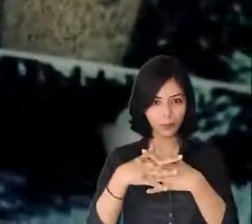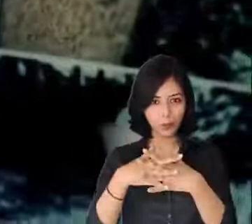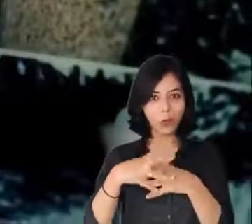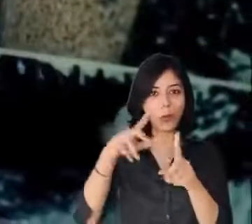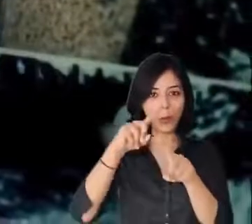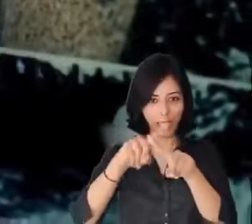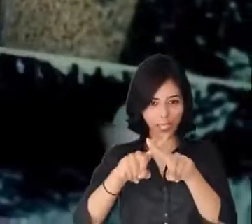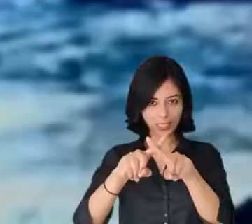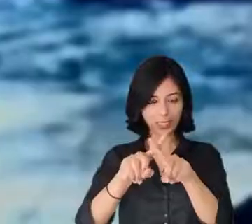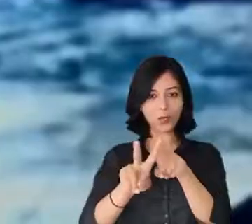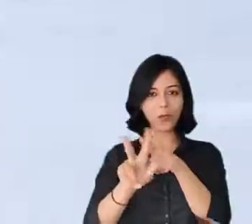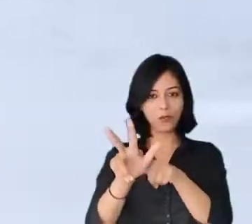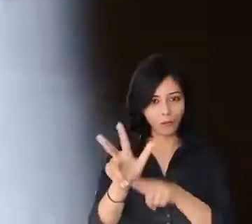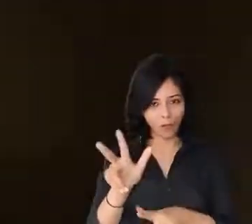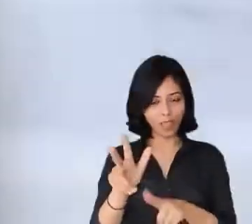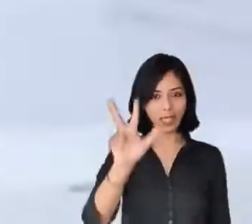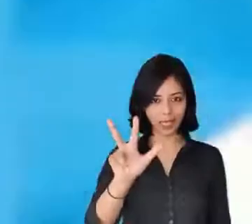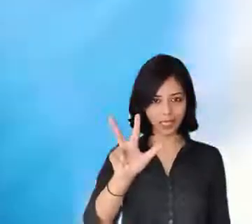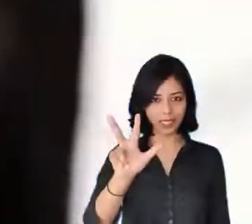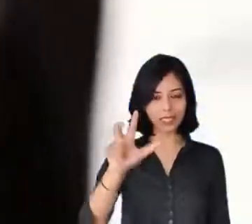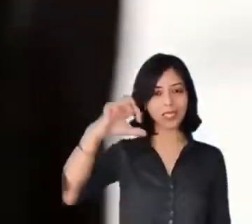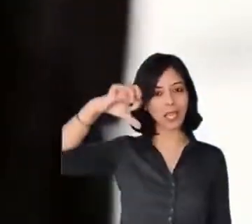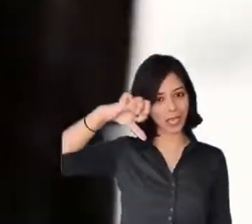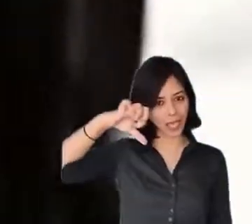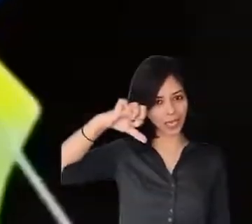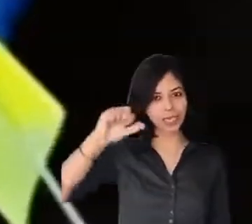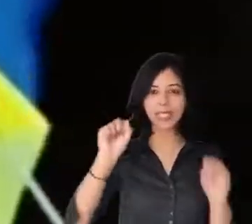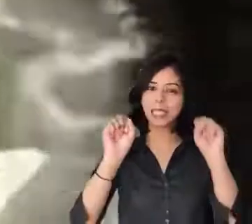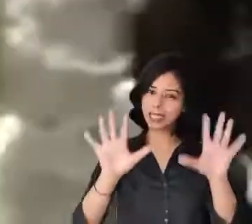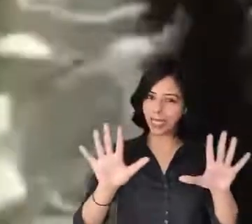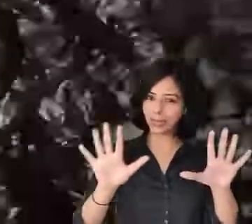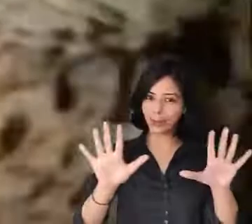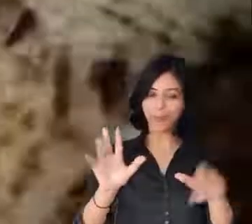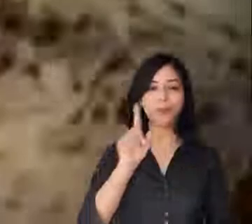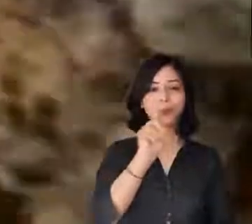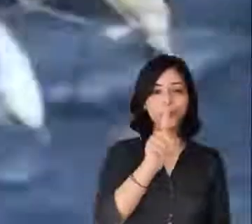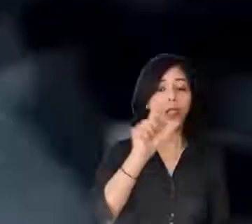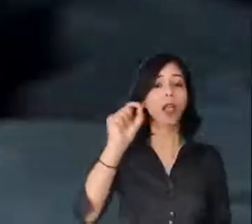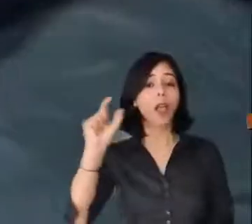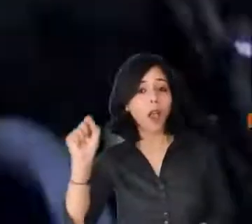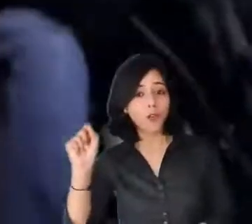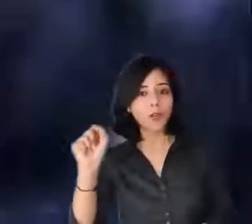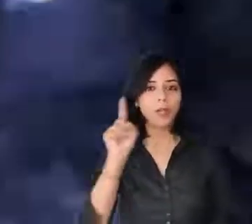La policía enseguida se convenció de que la muerte de la joven no había sido un accidente.